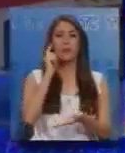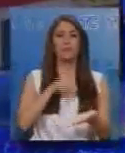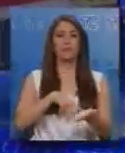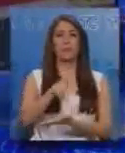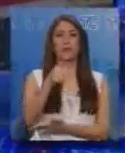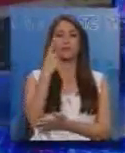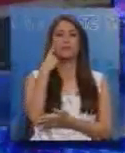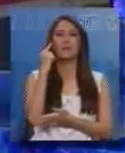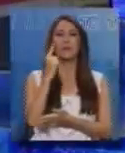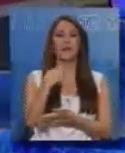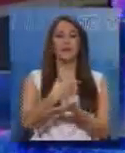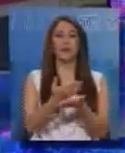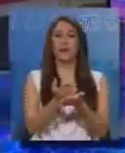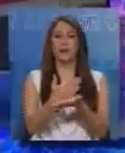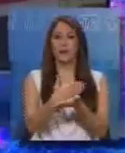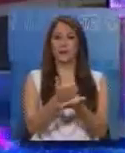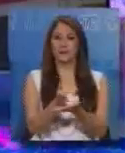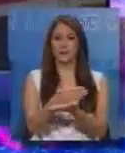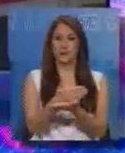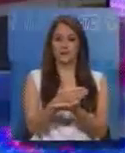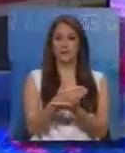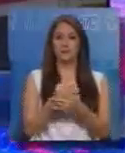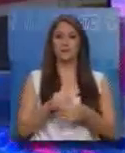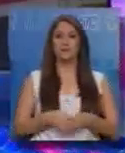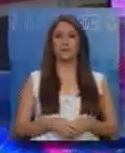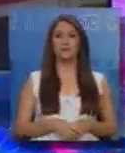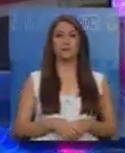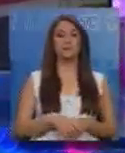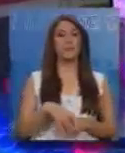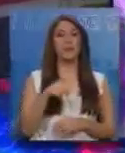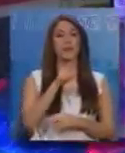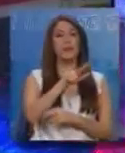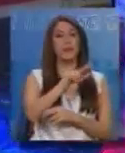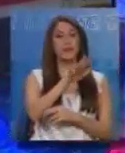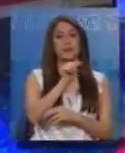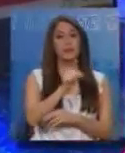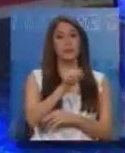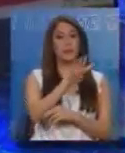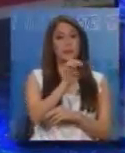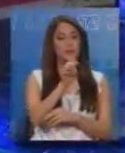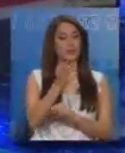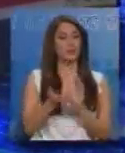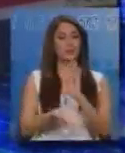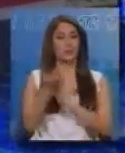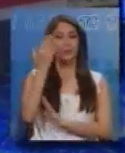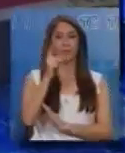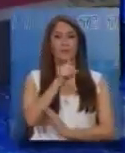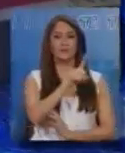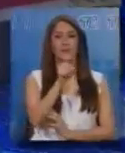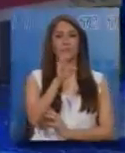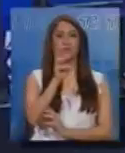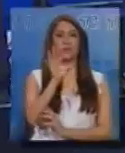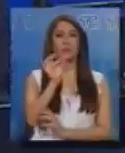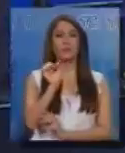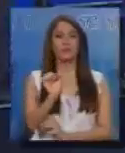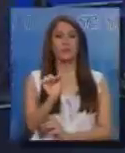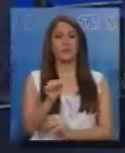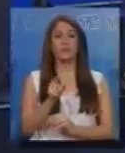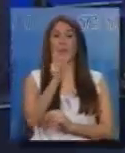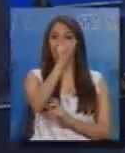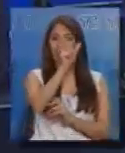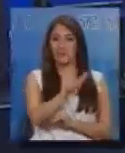a la herencia, que pasó de 35.400 a 169.920 dólares por persona.